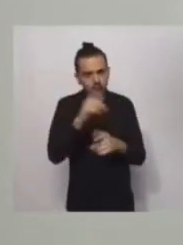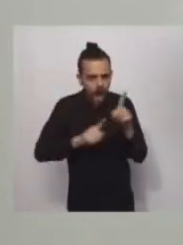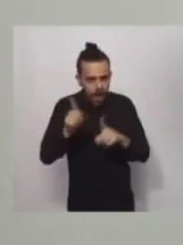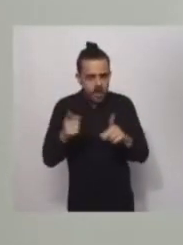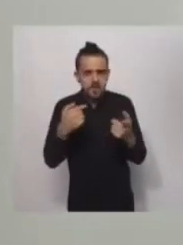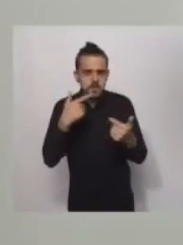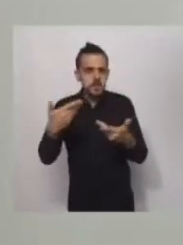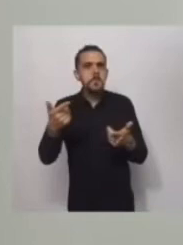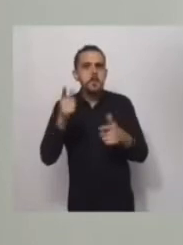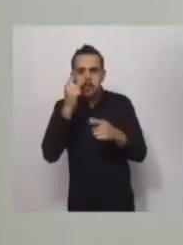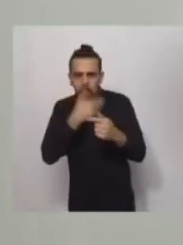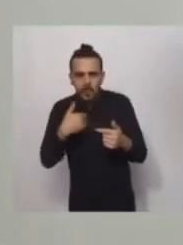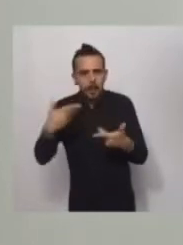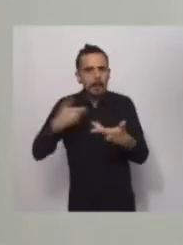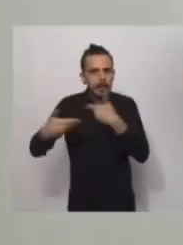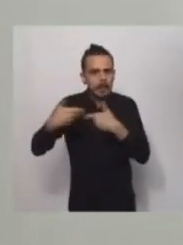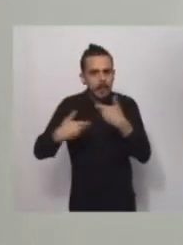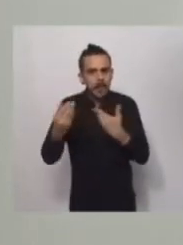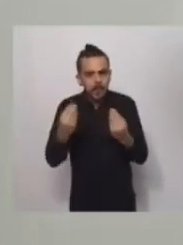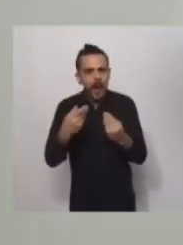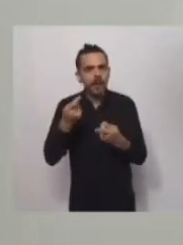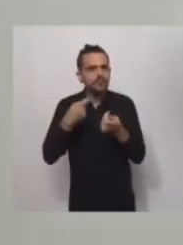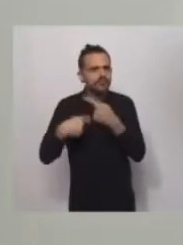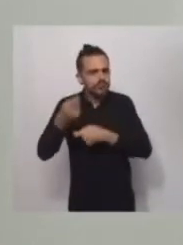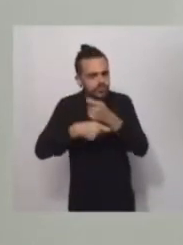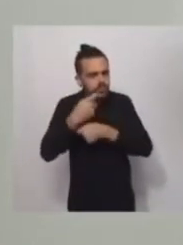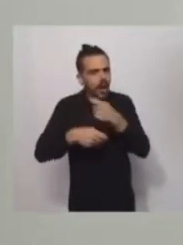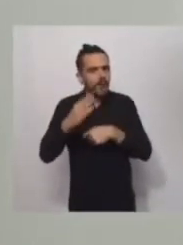programa muy identificado con el